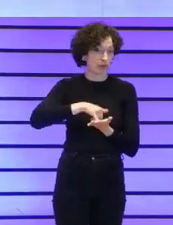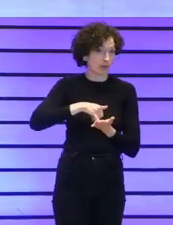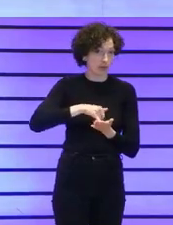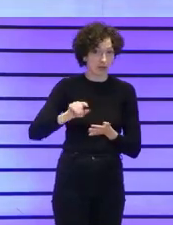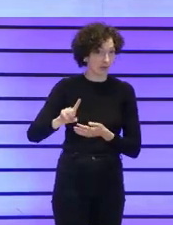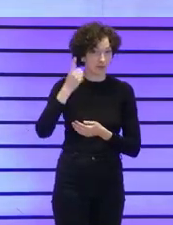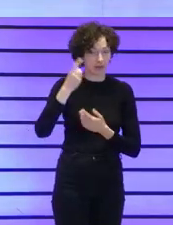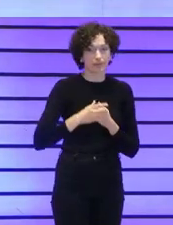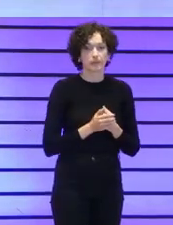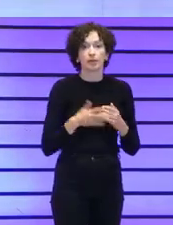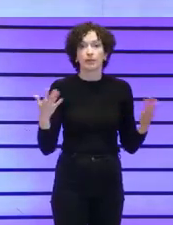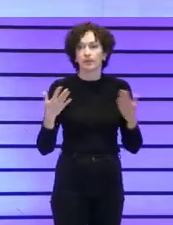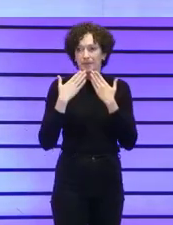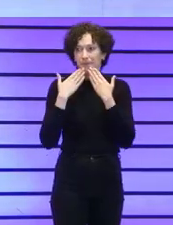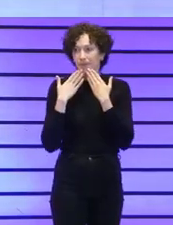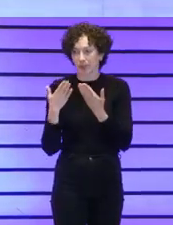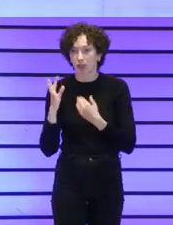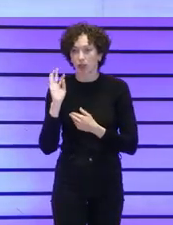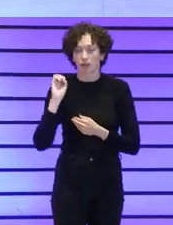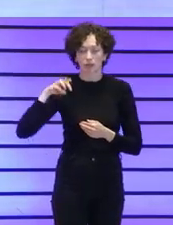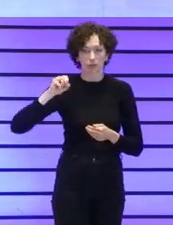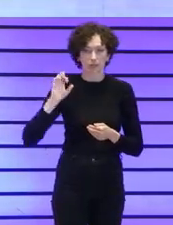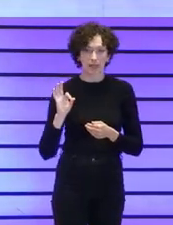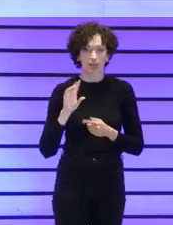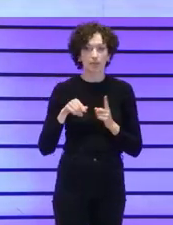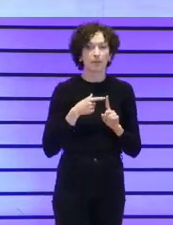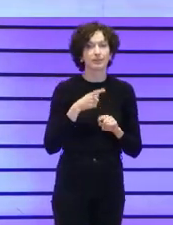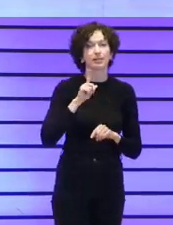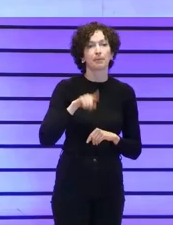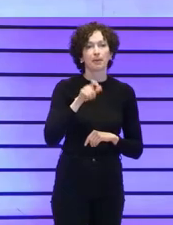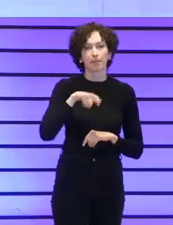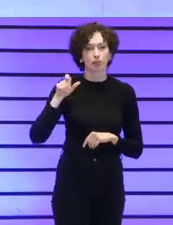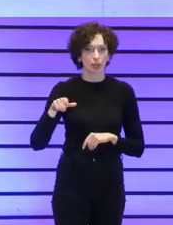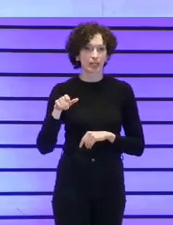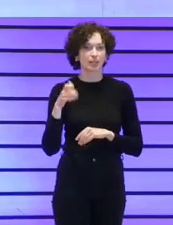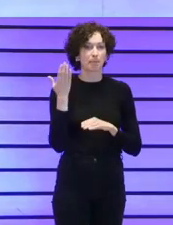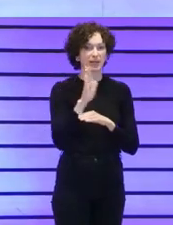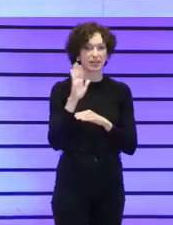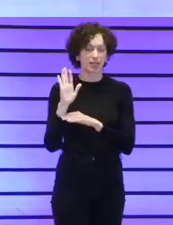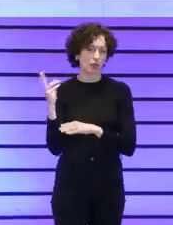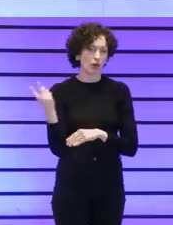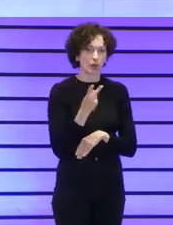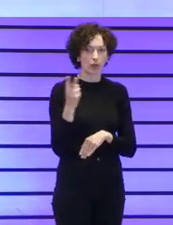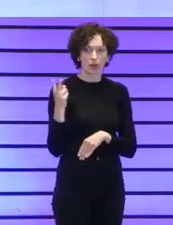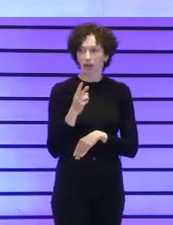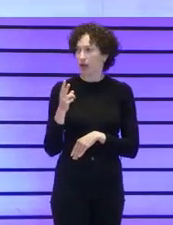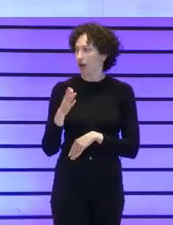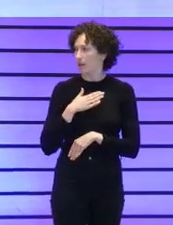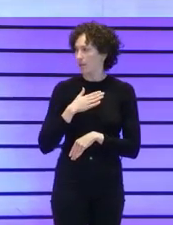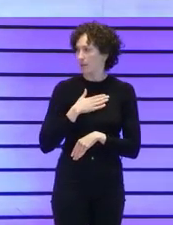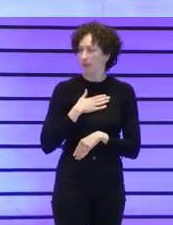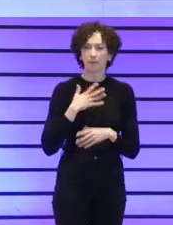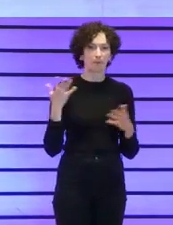gracias, Tomás, y muchísimas gracias a los magníficos presentadores que tenemos, que a mí me han despertado, desde